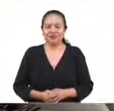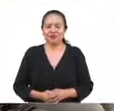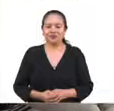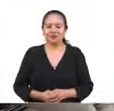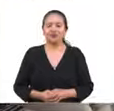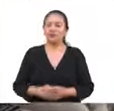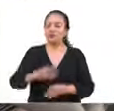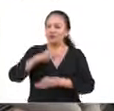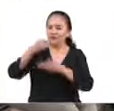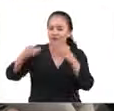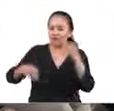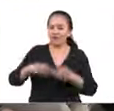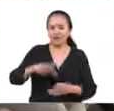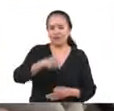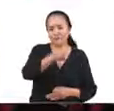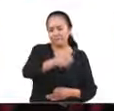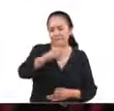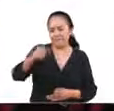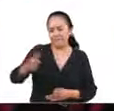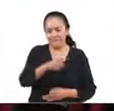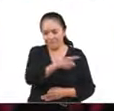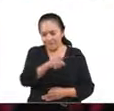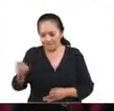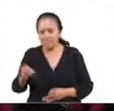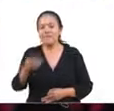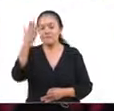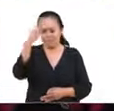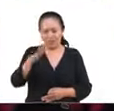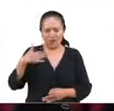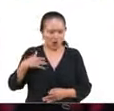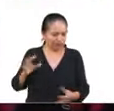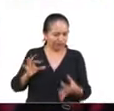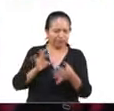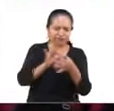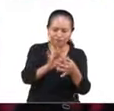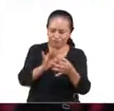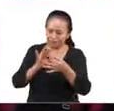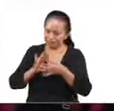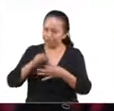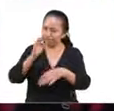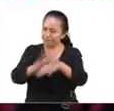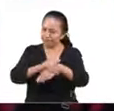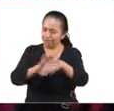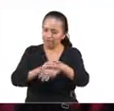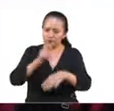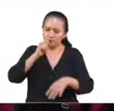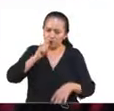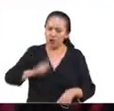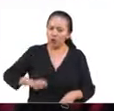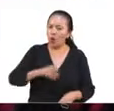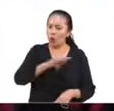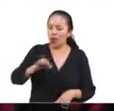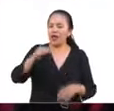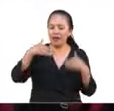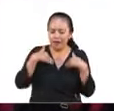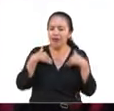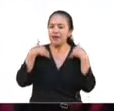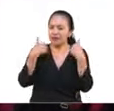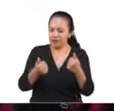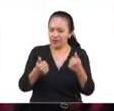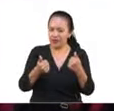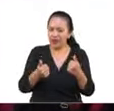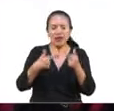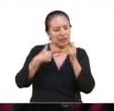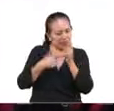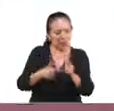Todas y cada una de ustedes tienen en mí una aliada hoy y siempre. Una compañera que comprende que estamos juntas en